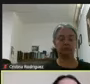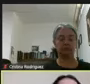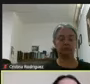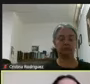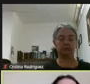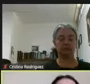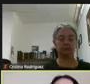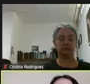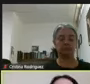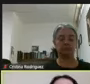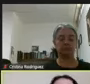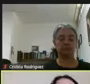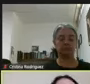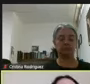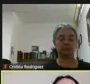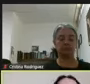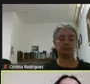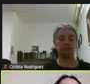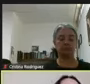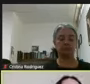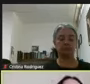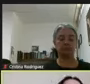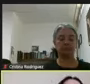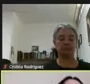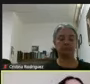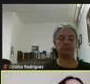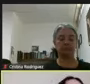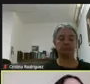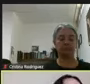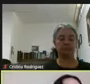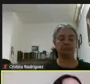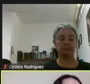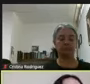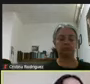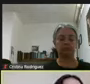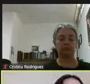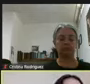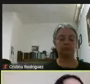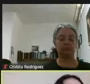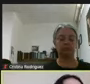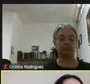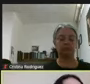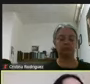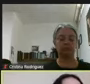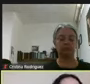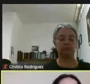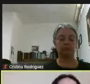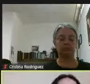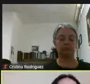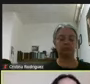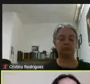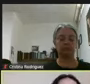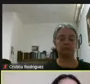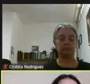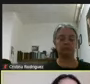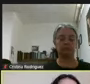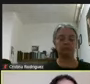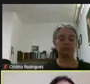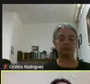EVA, y no podía, por ejemplo, pararse de puntitas durante mucho tiempo, ¿no? Tenía problemas ahí en su